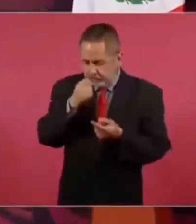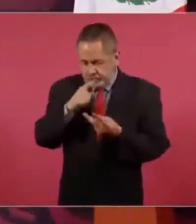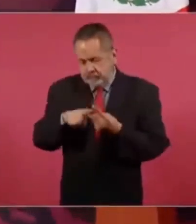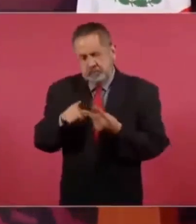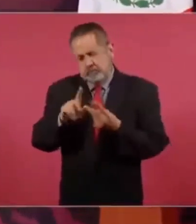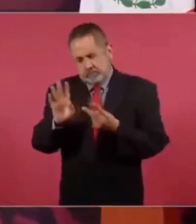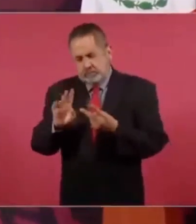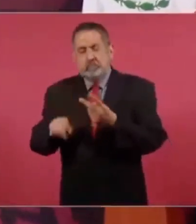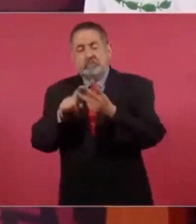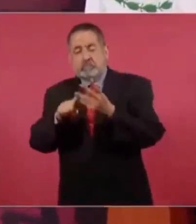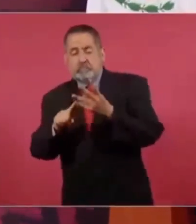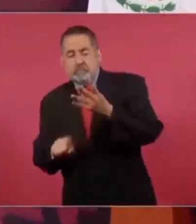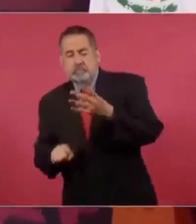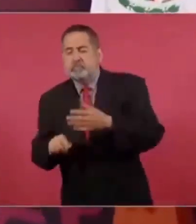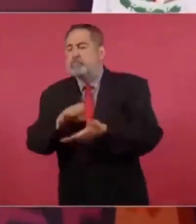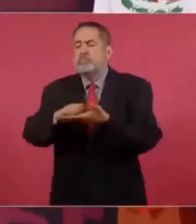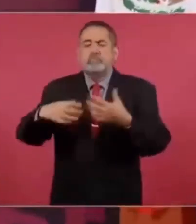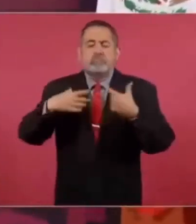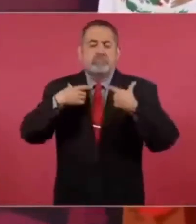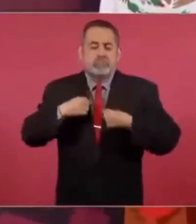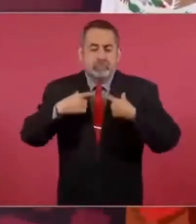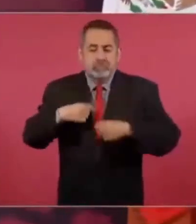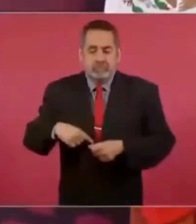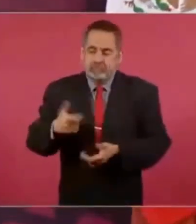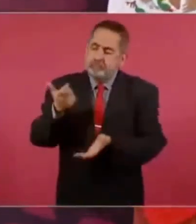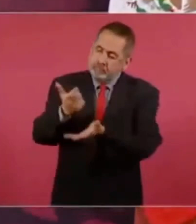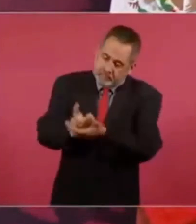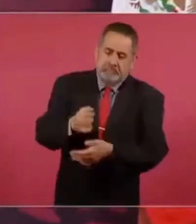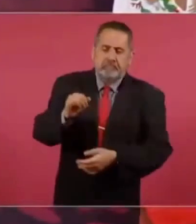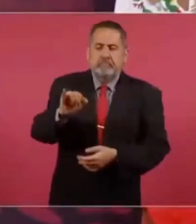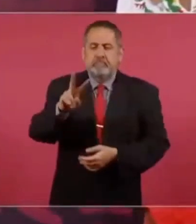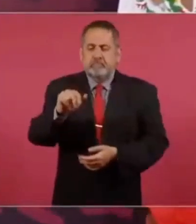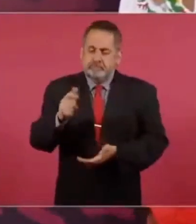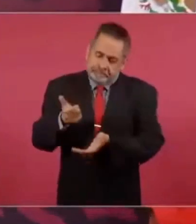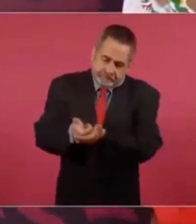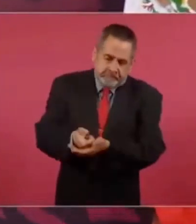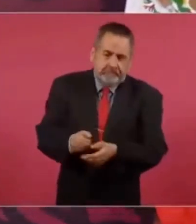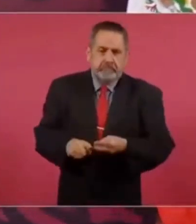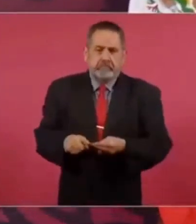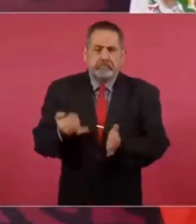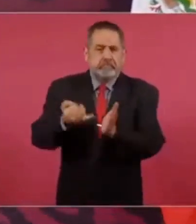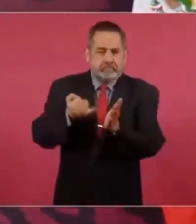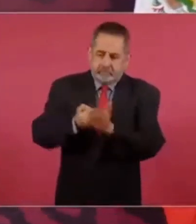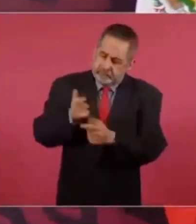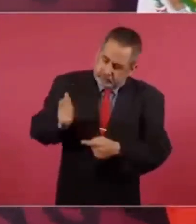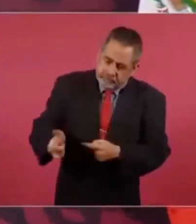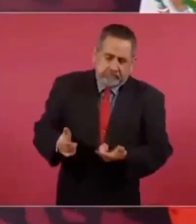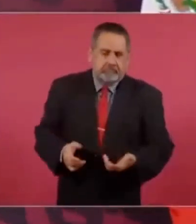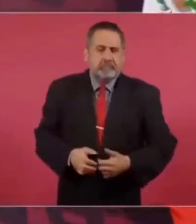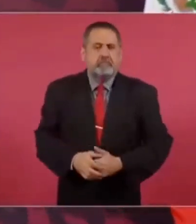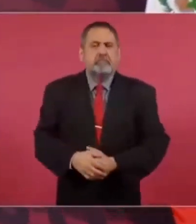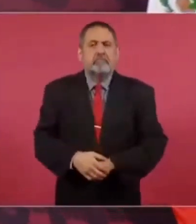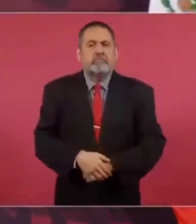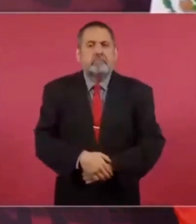pero si se compra una camisa hay que pagar impuesto.